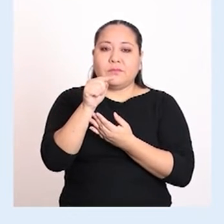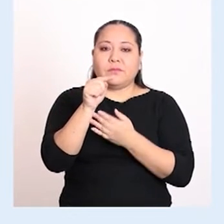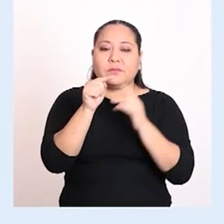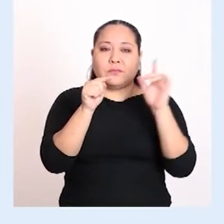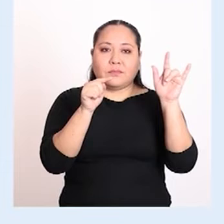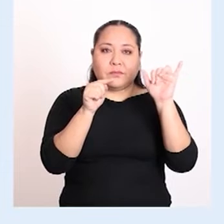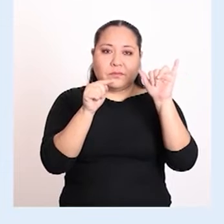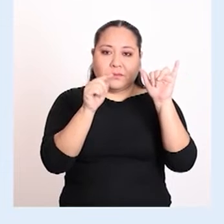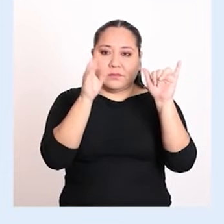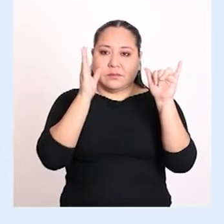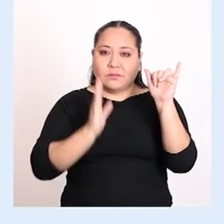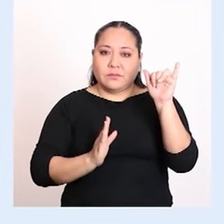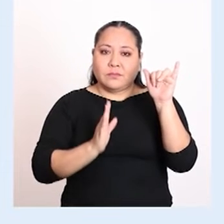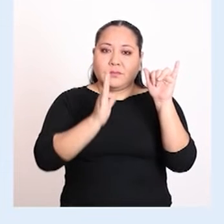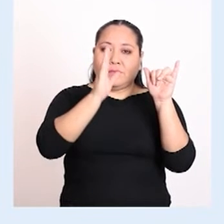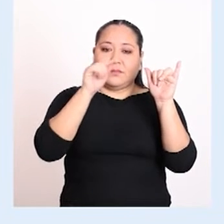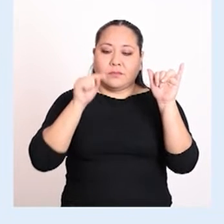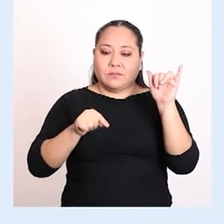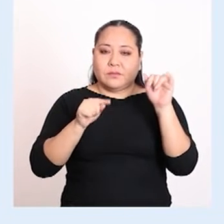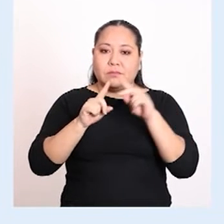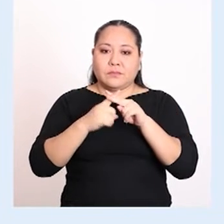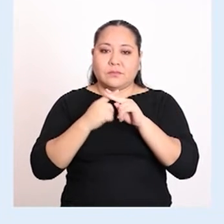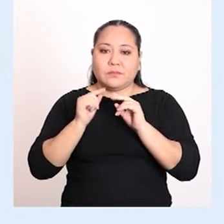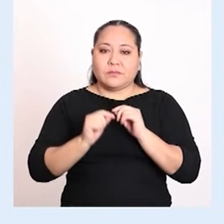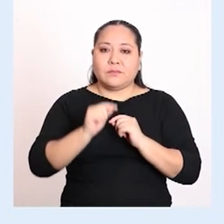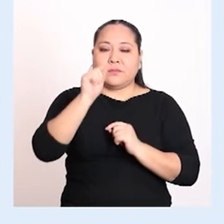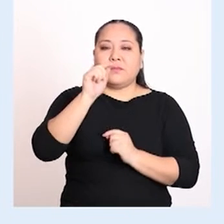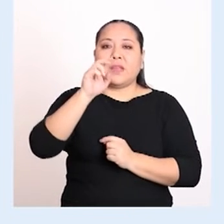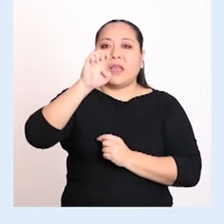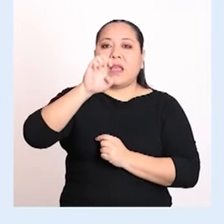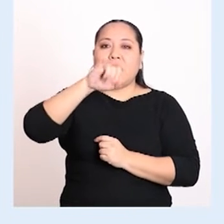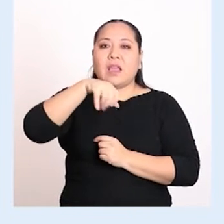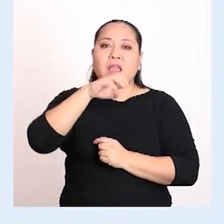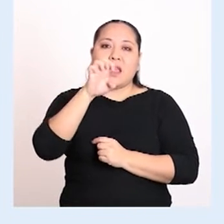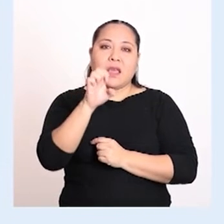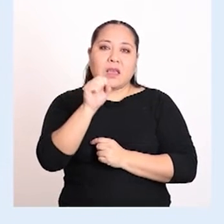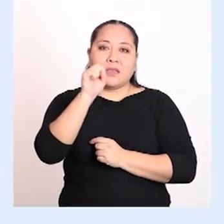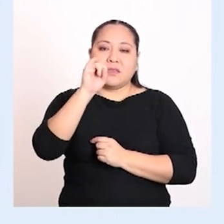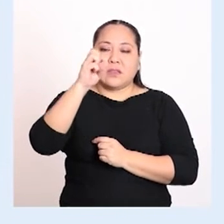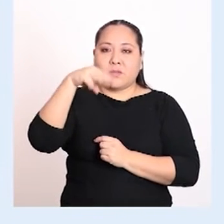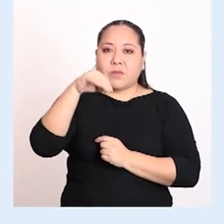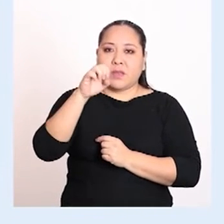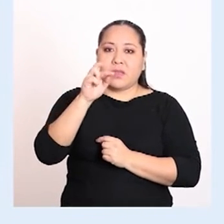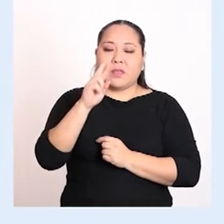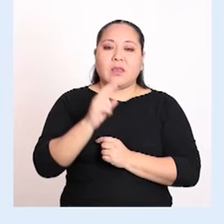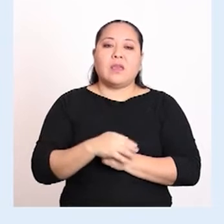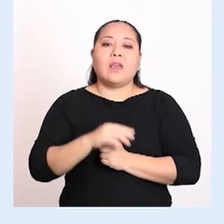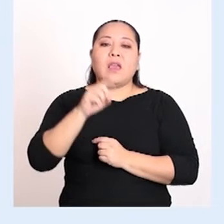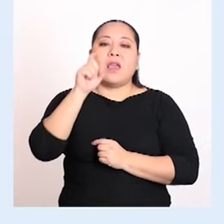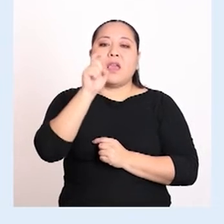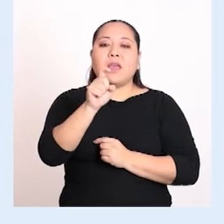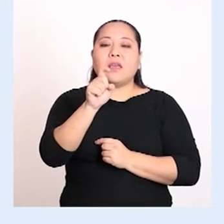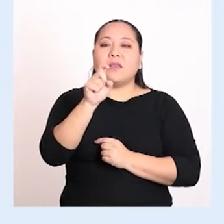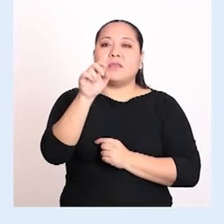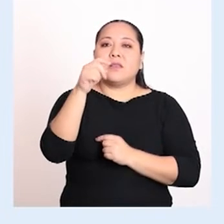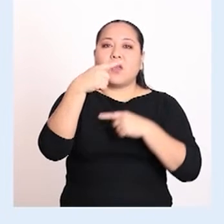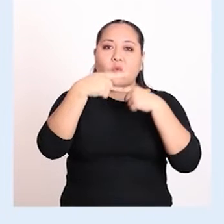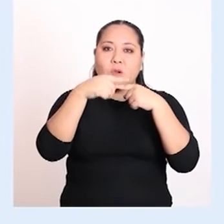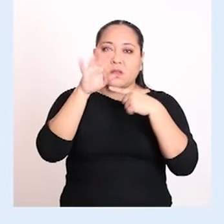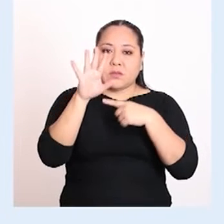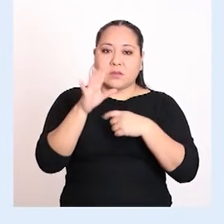del punto. Entonces, el eje de simetría será la recta x igual 5.